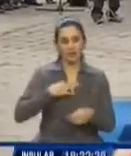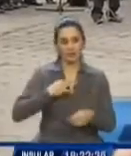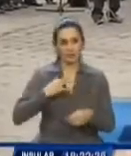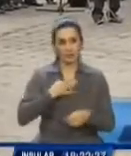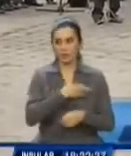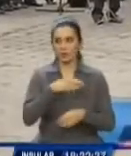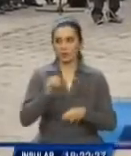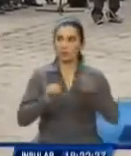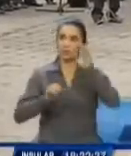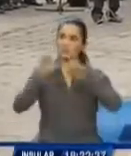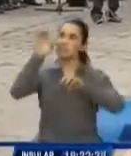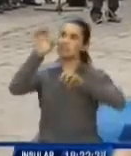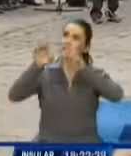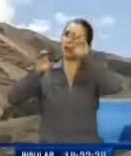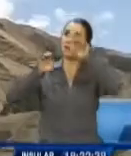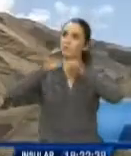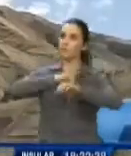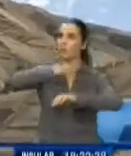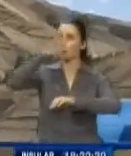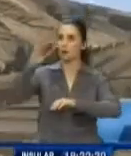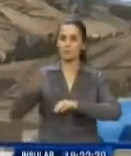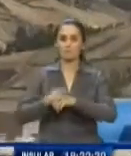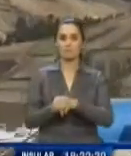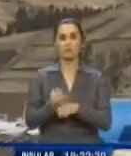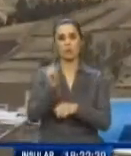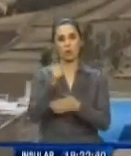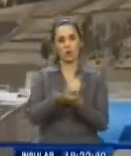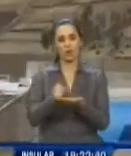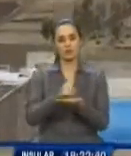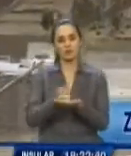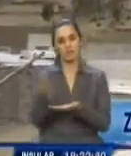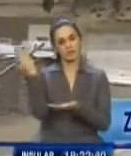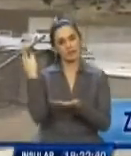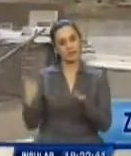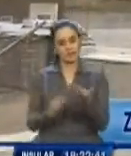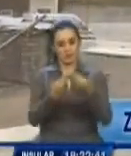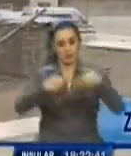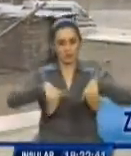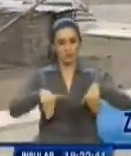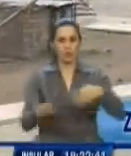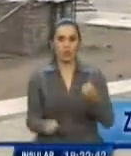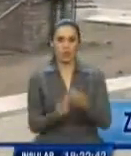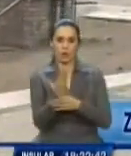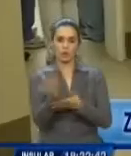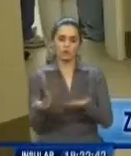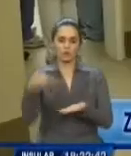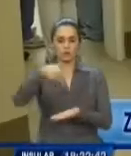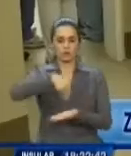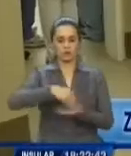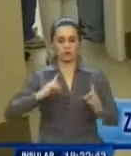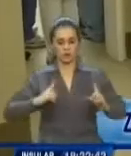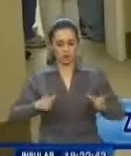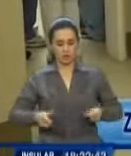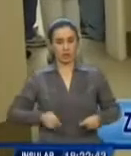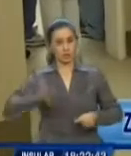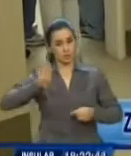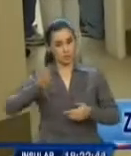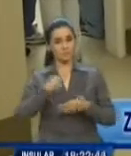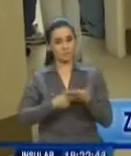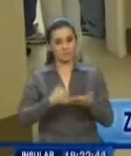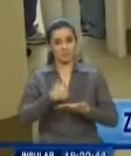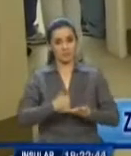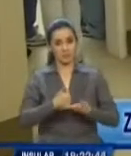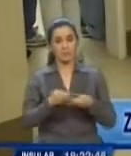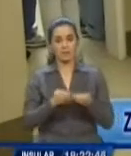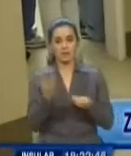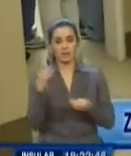de escalar todos esos picos y montañas. Hace pocas semanas atrás se inauguró el moderno centro de salud tipo BEC, el cual beneficiará de forma directa a